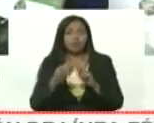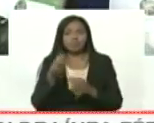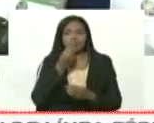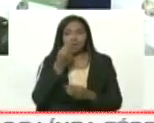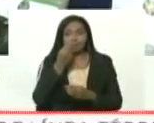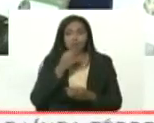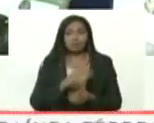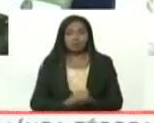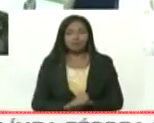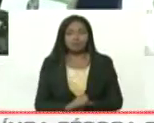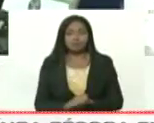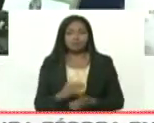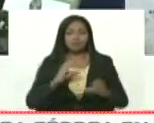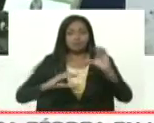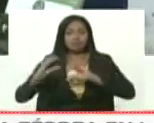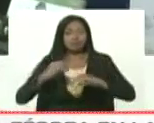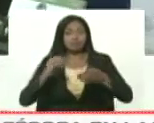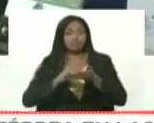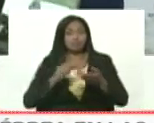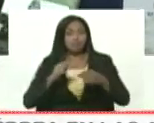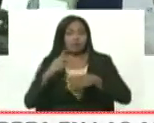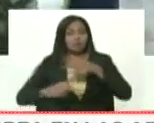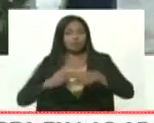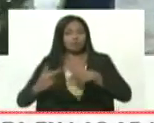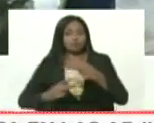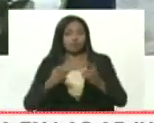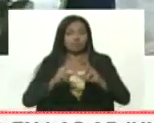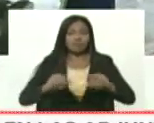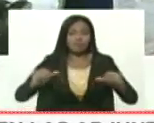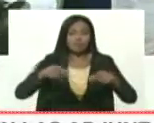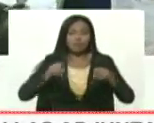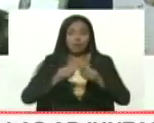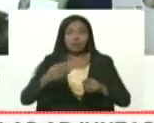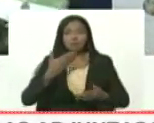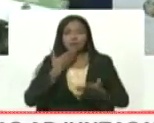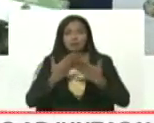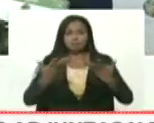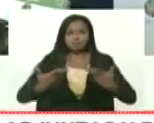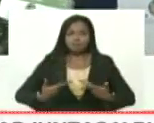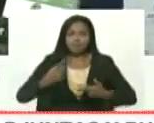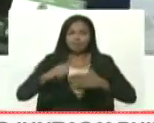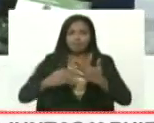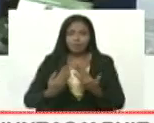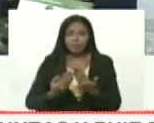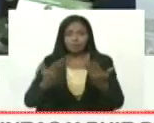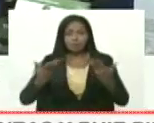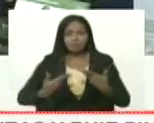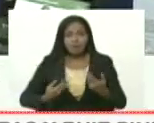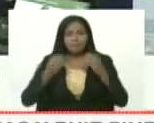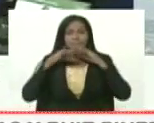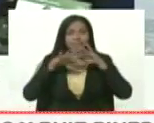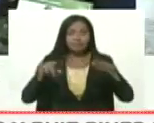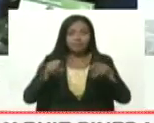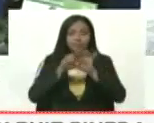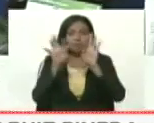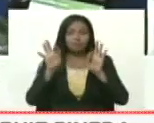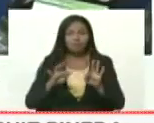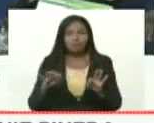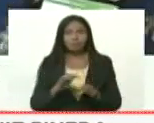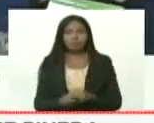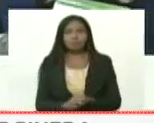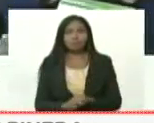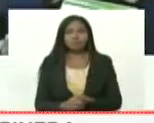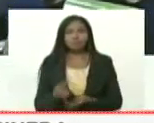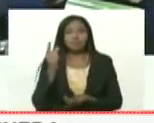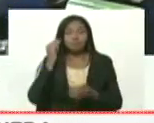alimento. La ciencia aplicada a la producción de la tierra. Sí. Les doy las gracias. He recibido una bendición de esta monja